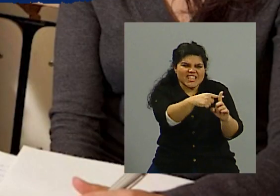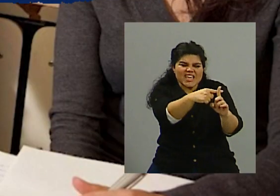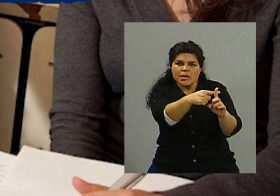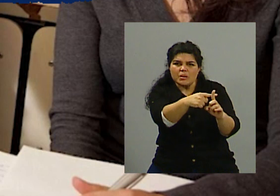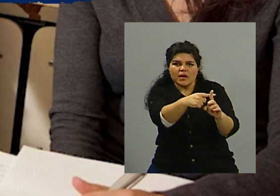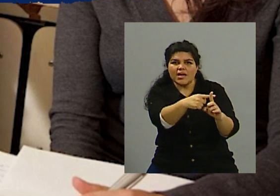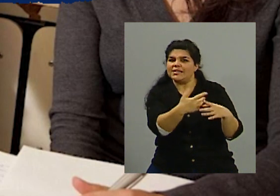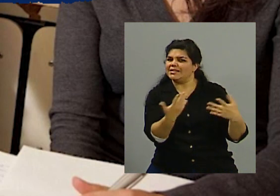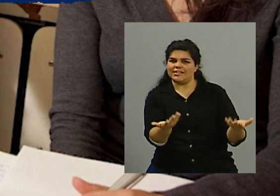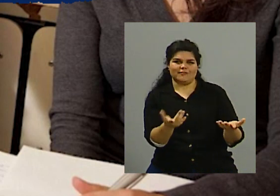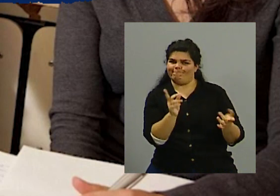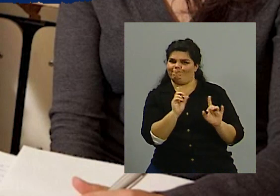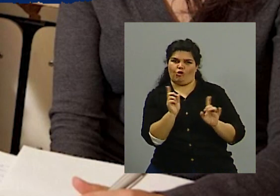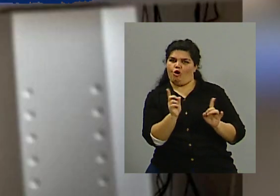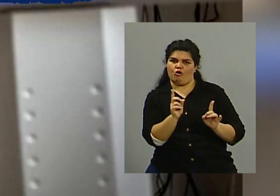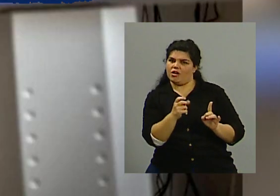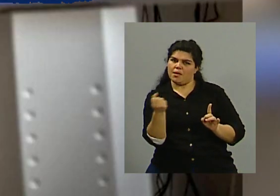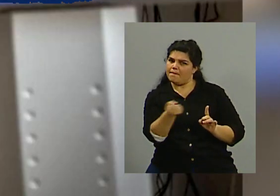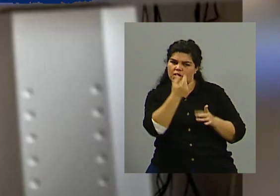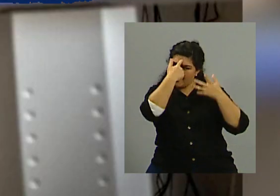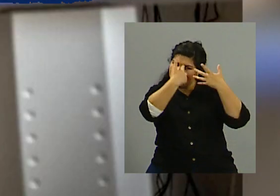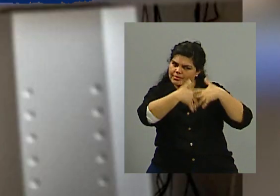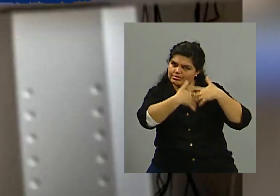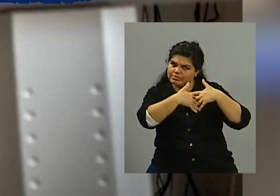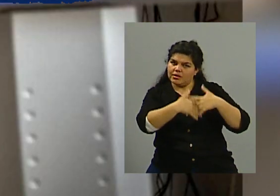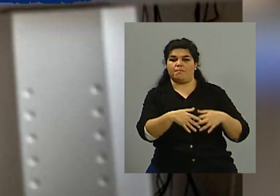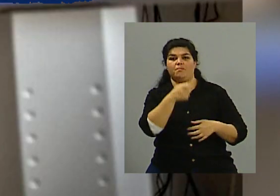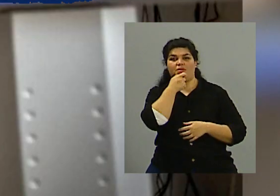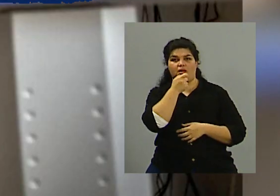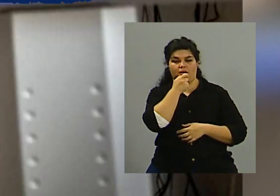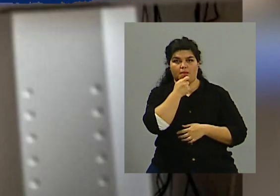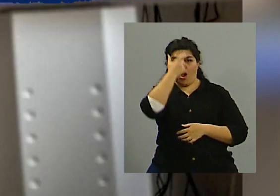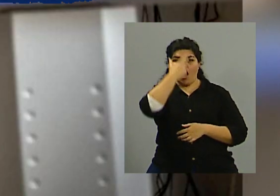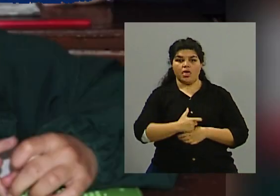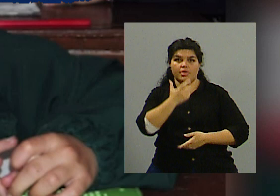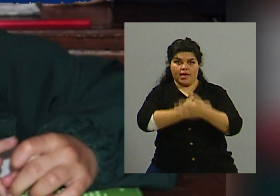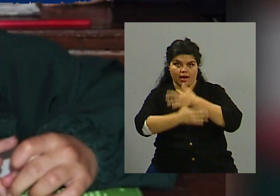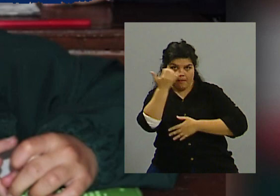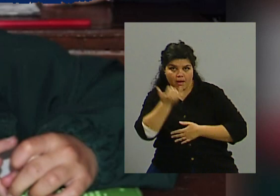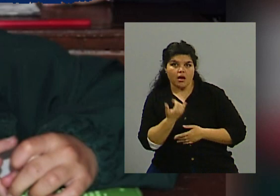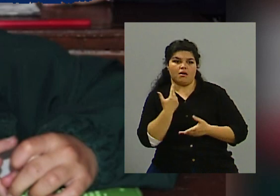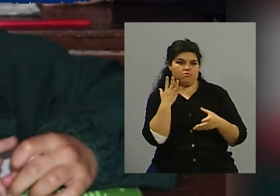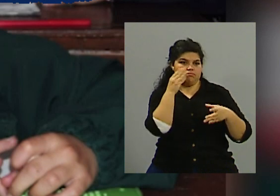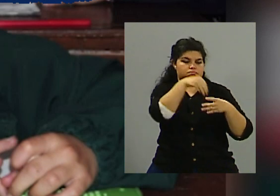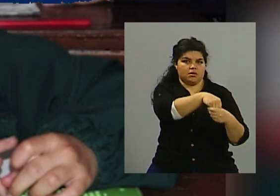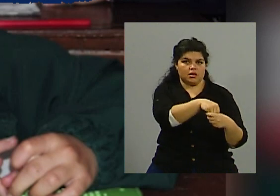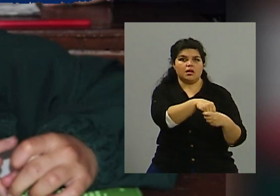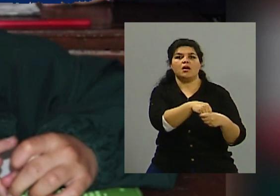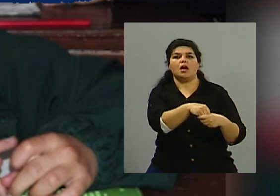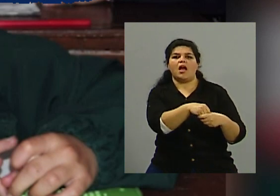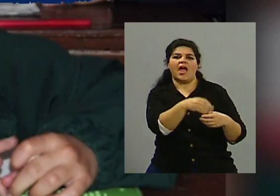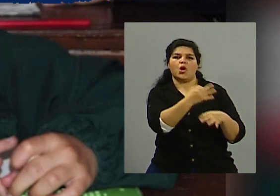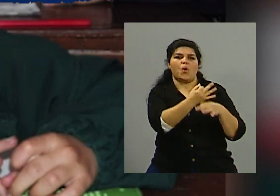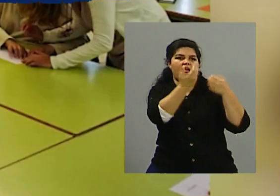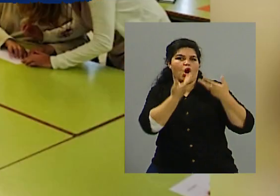está sucediendo. Mm. Cuando vos tenés un chico en una escuela común que no participa de las actividades lúdicas con sus compañeros,